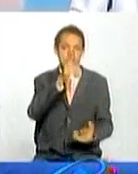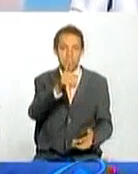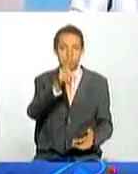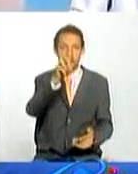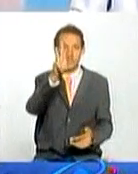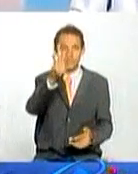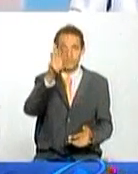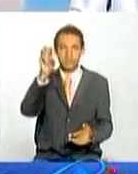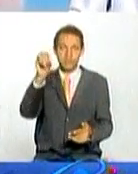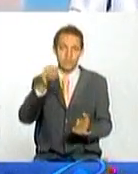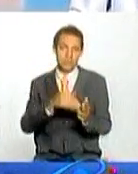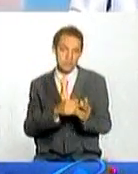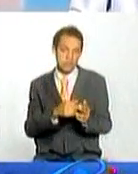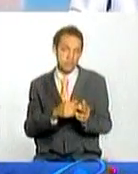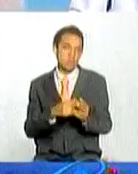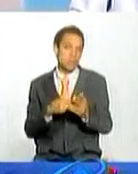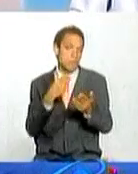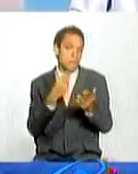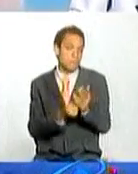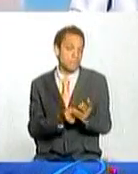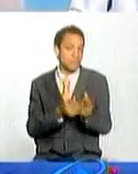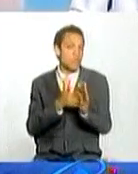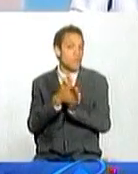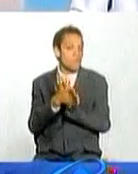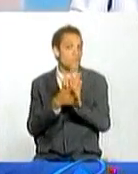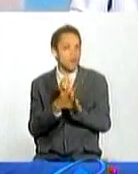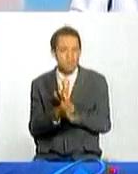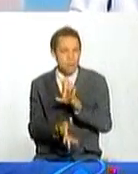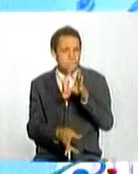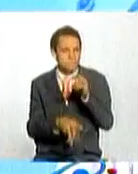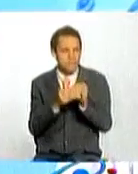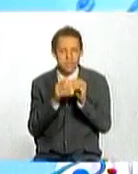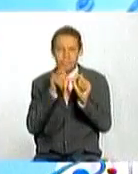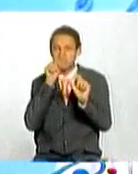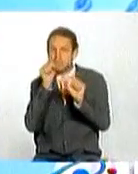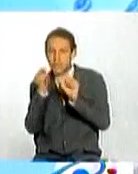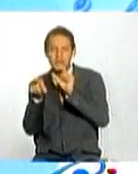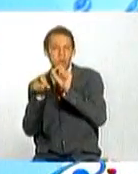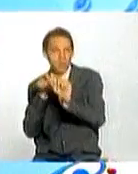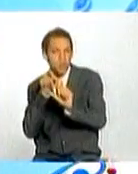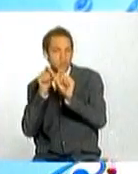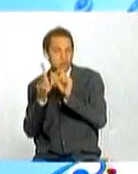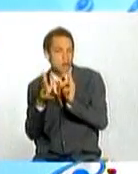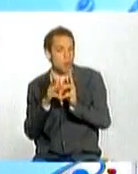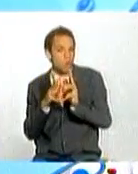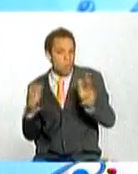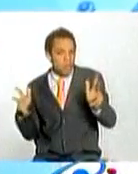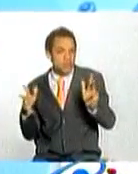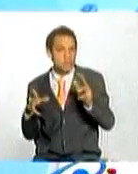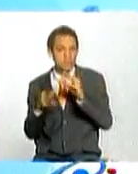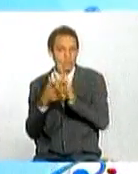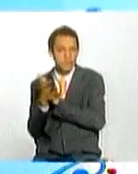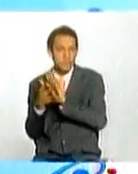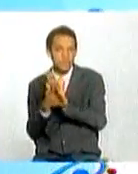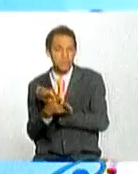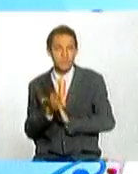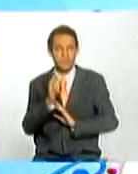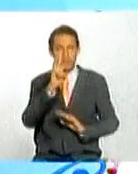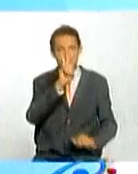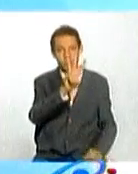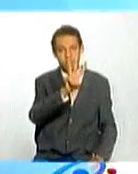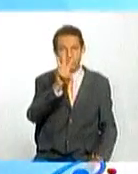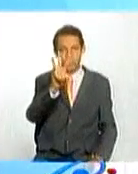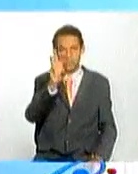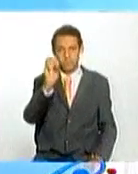ayuda. De alguna manera ustedes pueden tener mayores informes con el doctor Mauricio y con todo el equipo médico que tenemos en los teléfonos